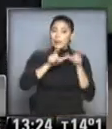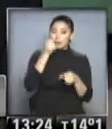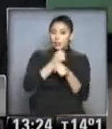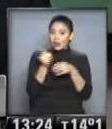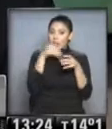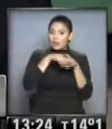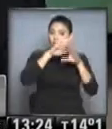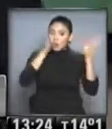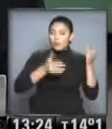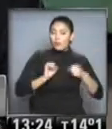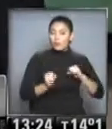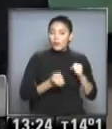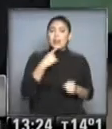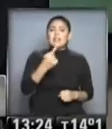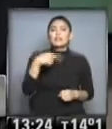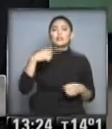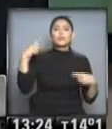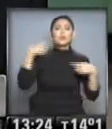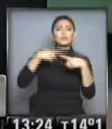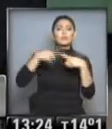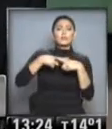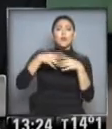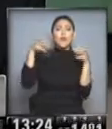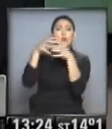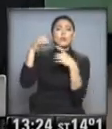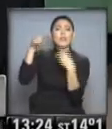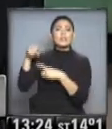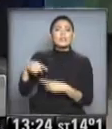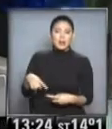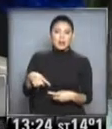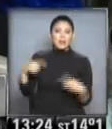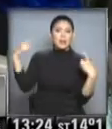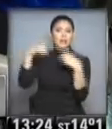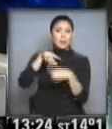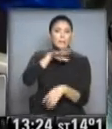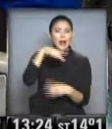trabaja en boliche dice que esto es un enfrentamiento entre bandas entre bandas de barrio etcétera